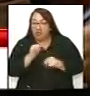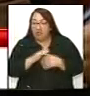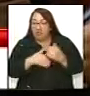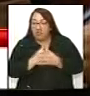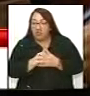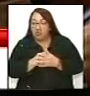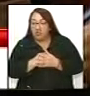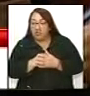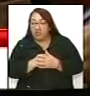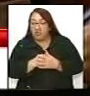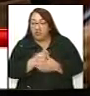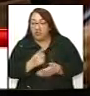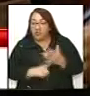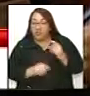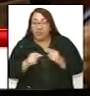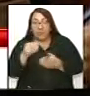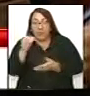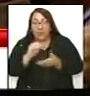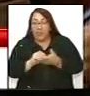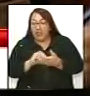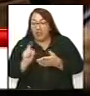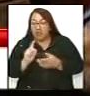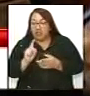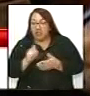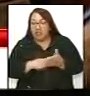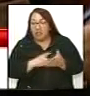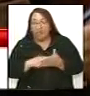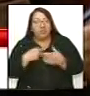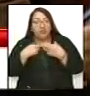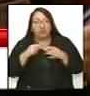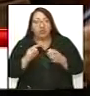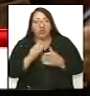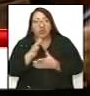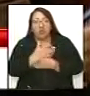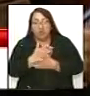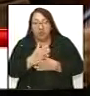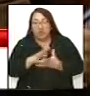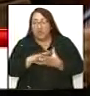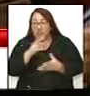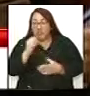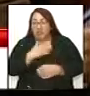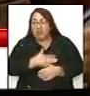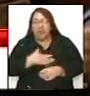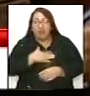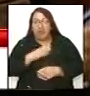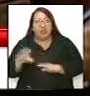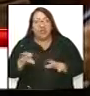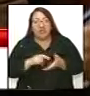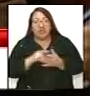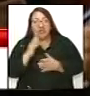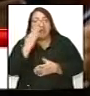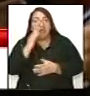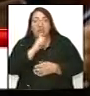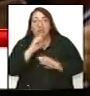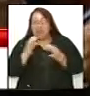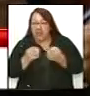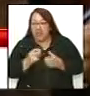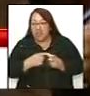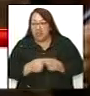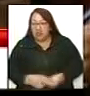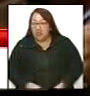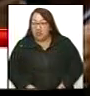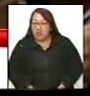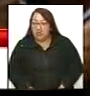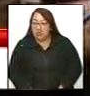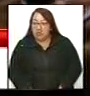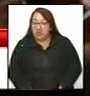comunidad educativa, que dicho contenido inapropiado lamenta su publicación y comparte el comprensible malestar que ha generado entre los padres de familia. O sea, mire, para ella es